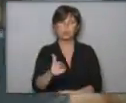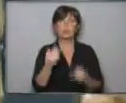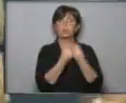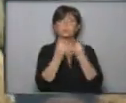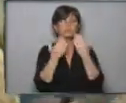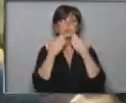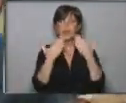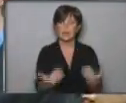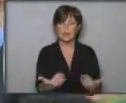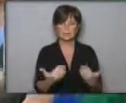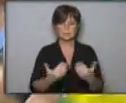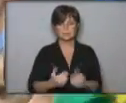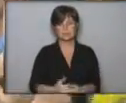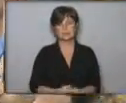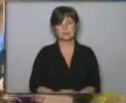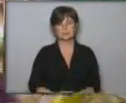gracias.